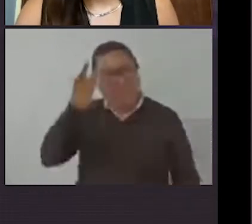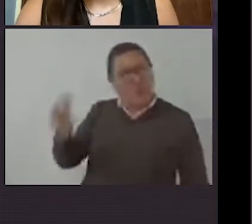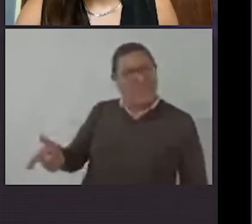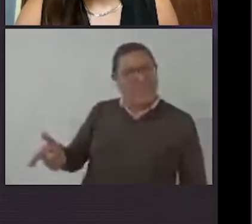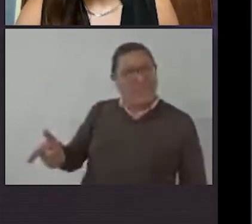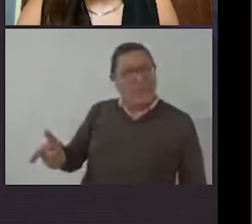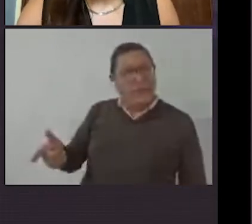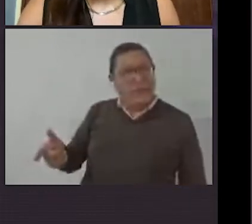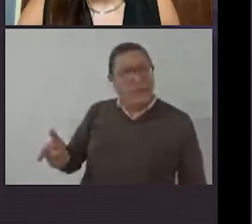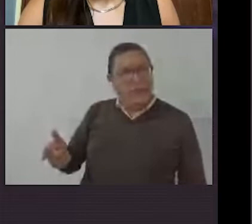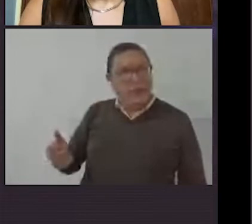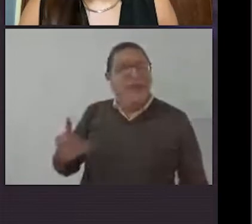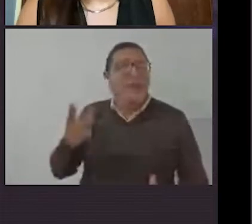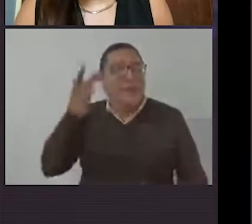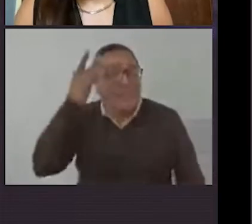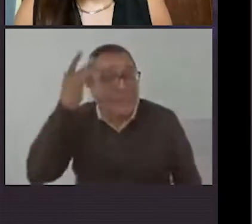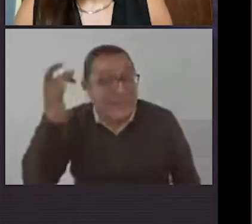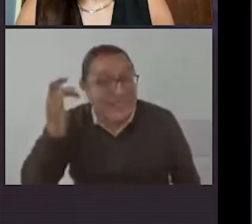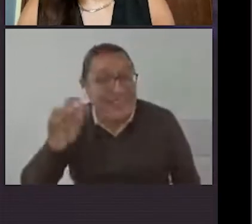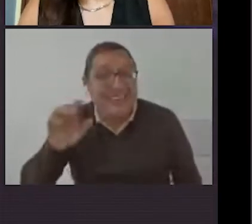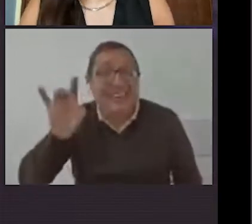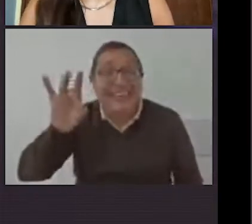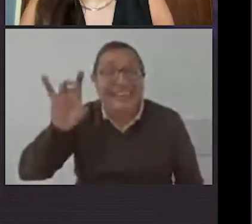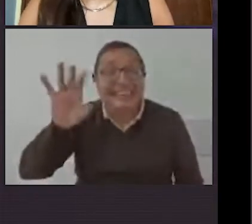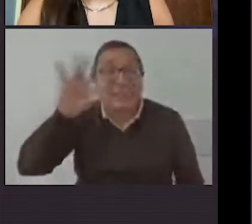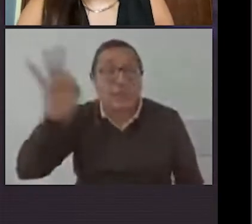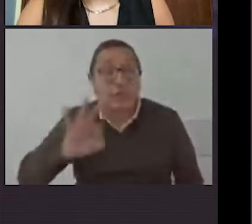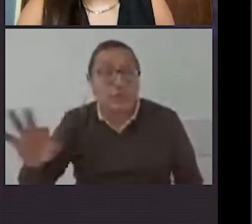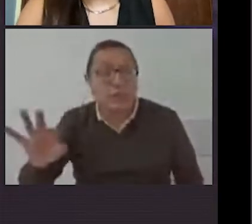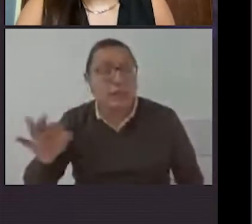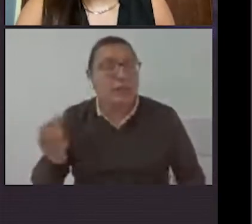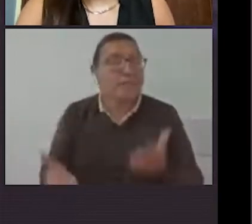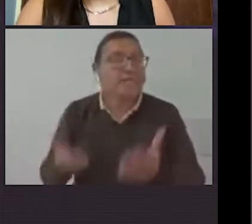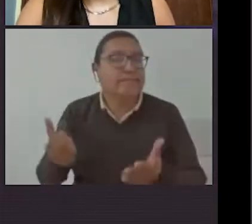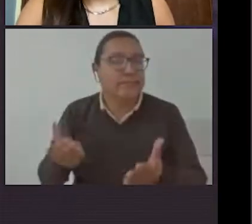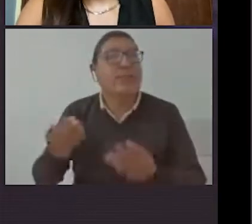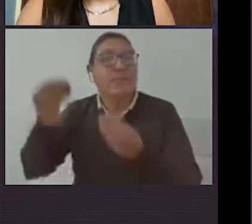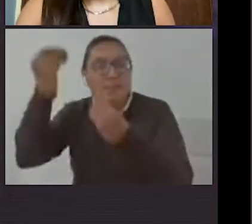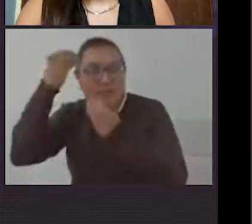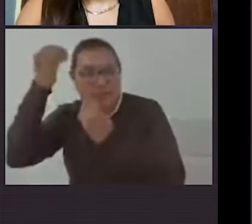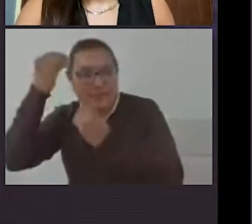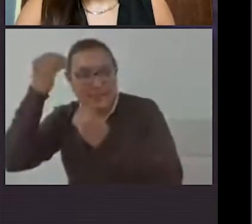formación. ¿Por qué? ¿Por qué es tan importante el pensamiento?